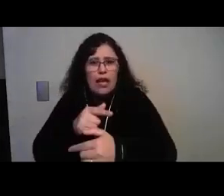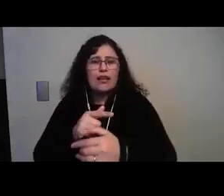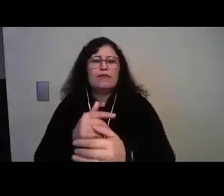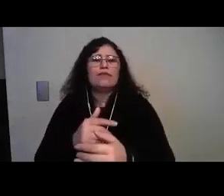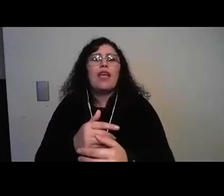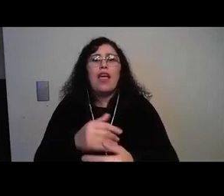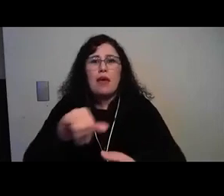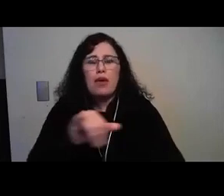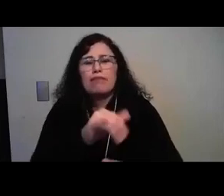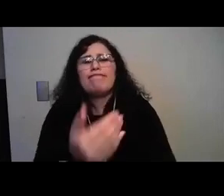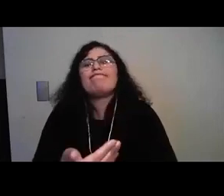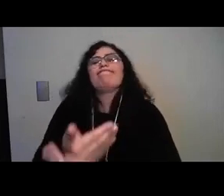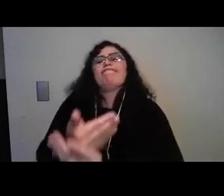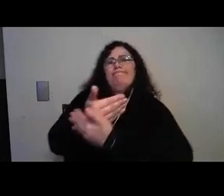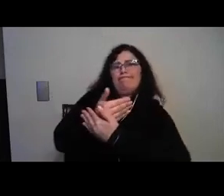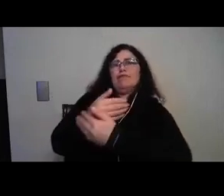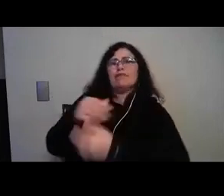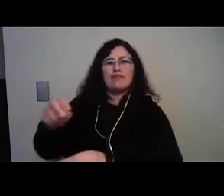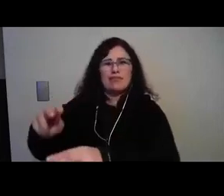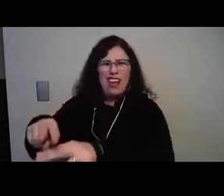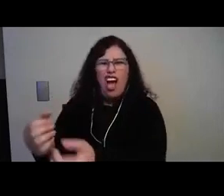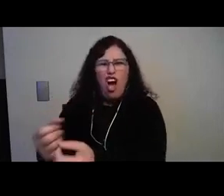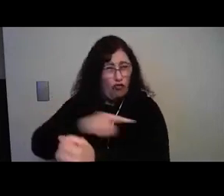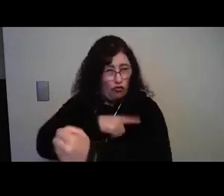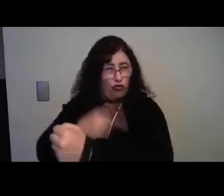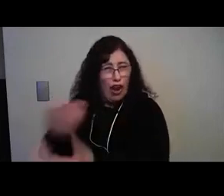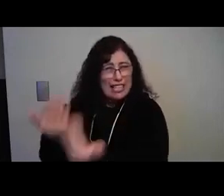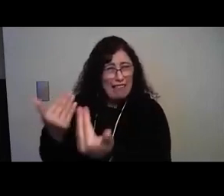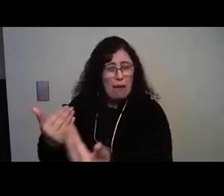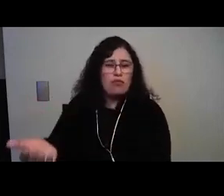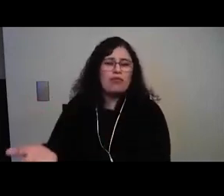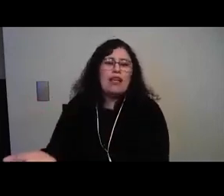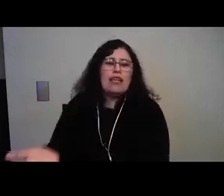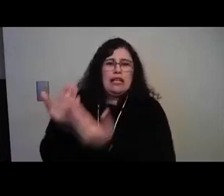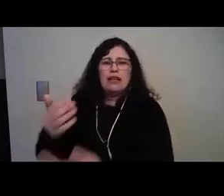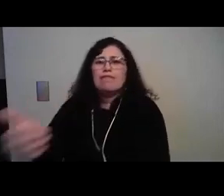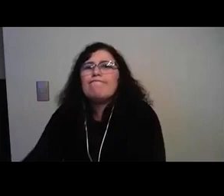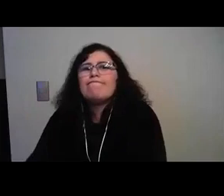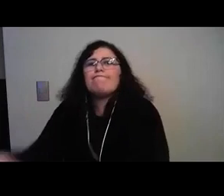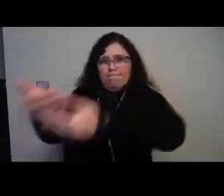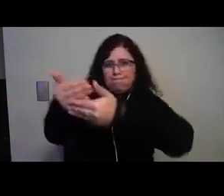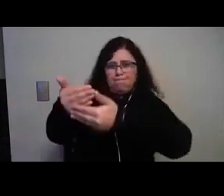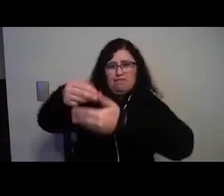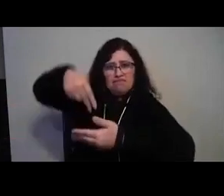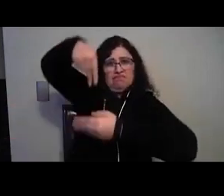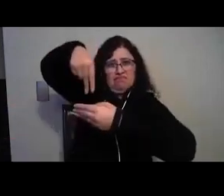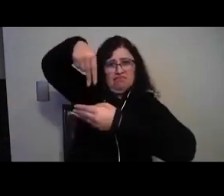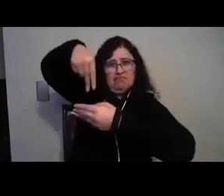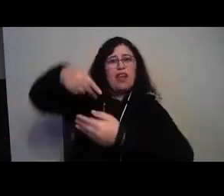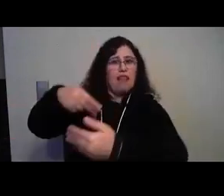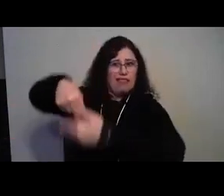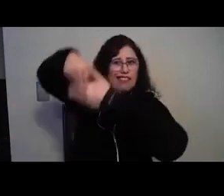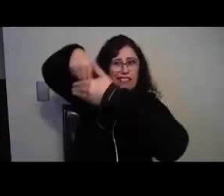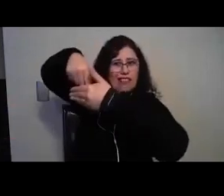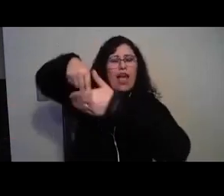le pide toda la ayuda al paciente. Haga fuerza, vamos, arriba, arriba, levante, levante, levante, levante, y lo levanta. Si el paciente está